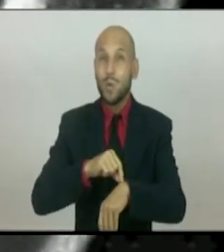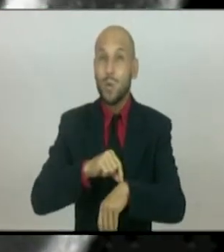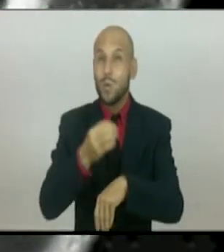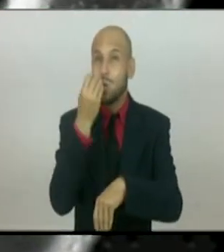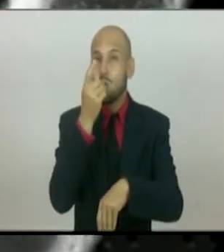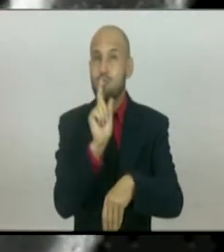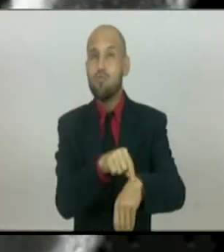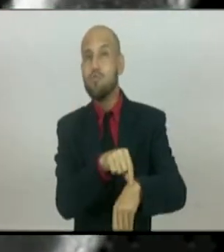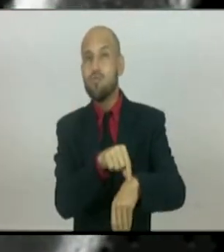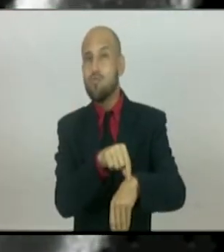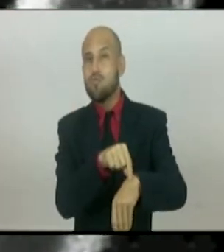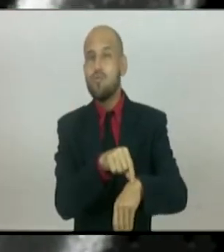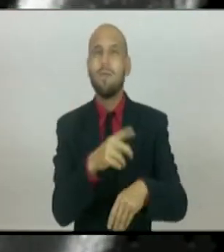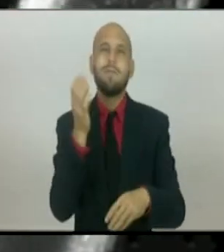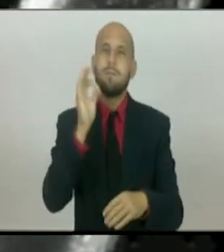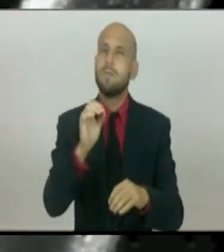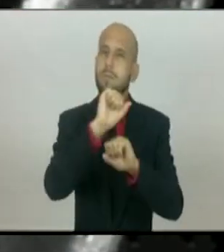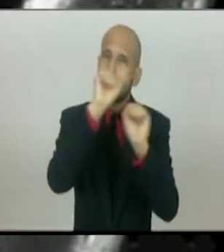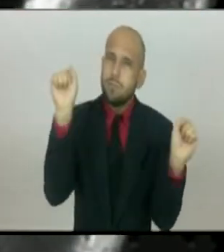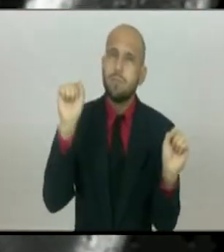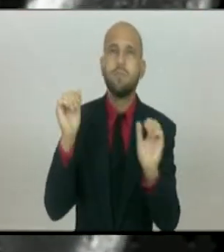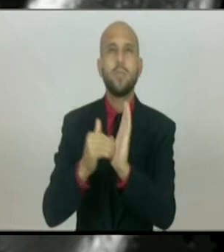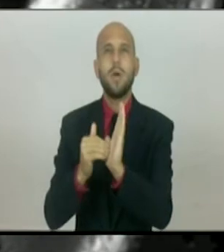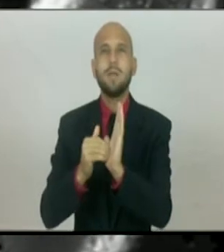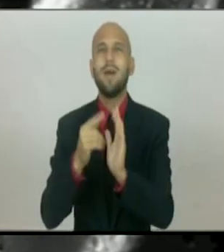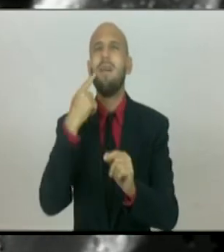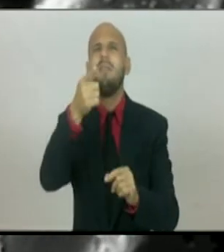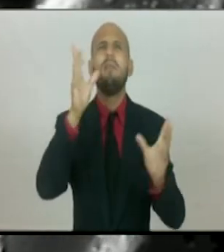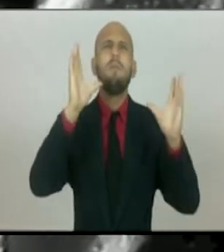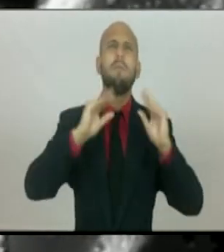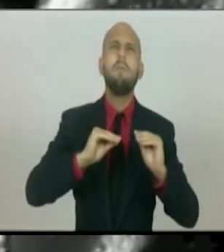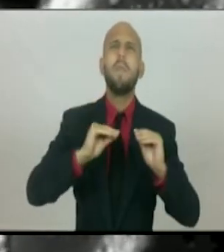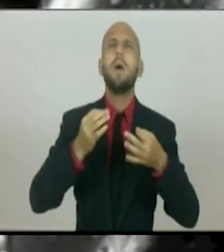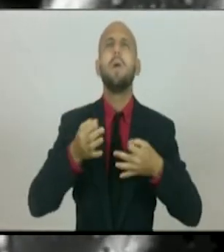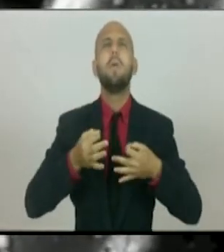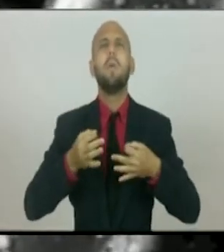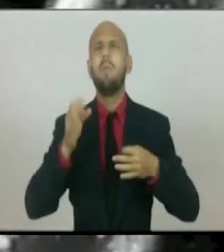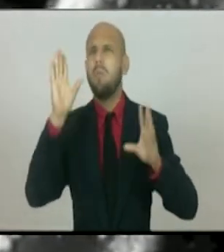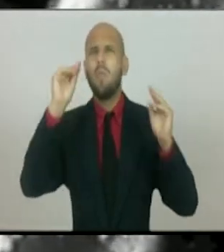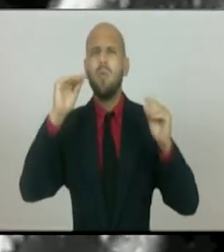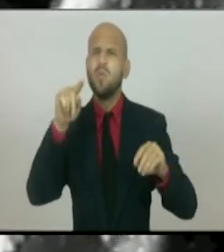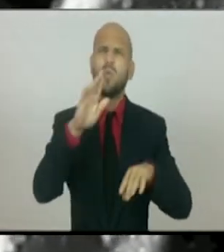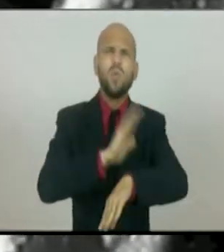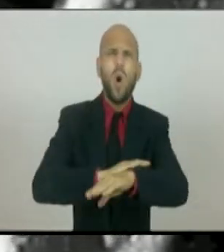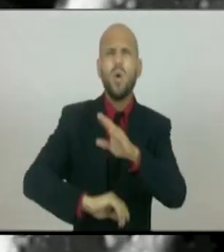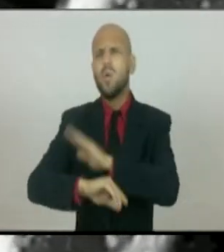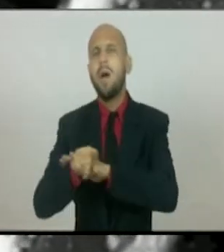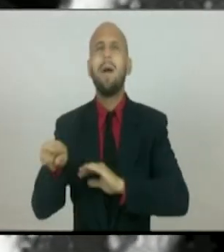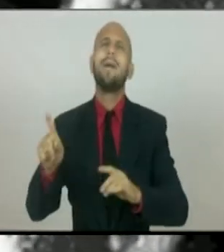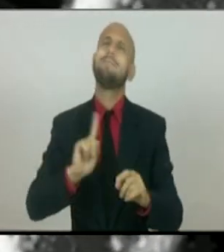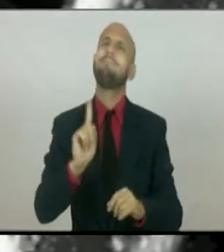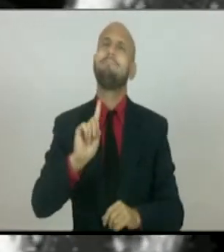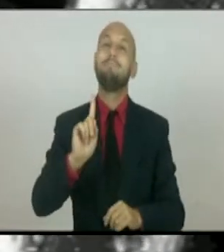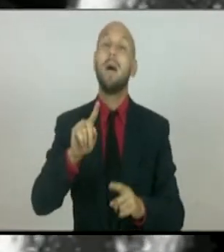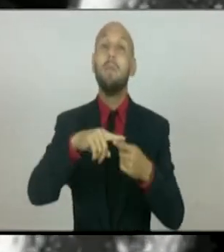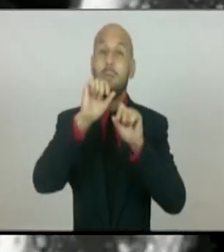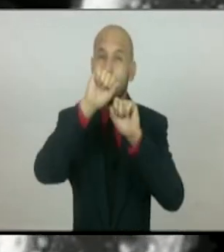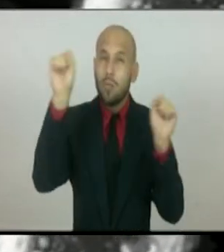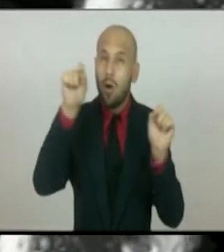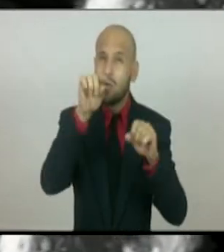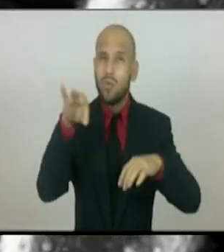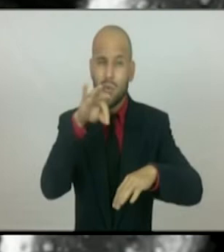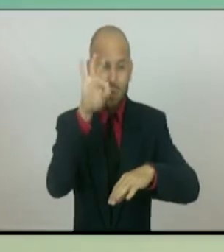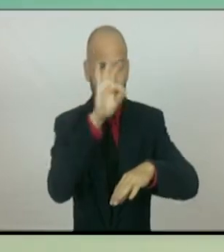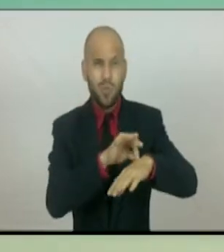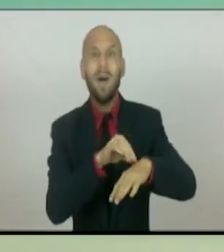a veces destapamos el tanque porque vamos a usar el agua y lo dejamos destapado. Y entonces llega el trabajador de la campaña y yo lo abrí ahora mismo,